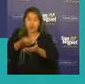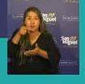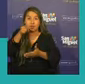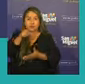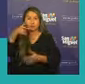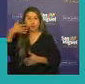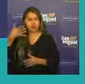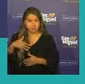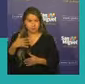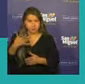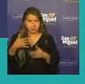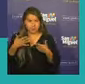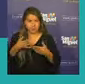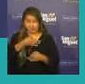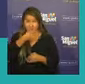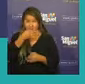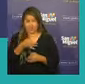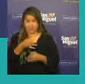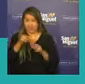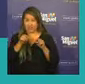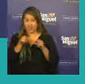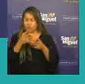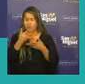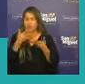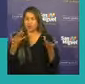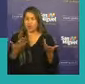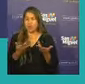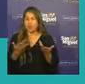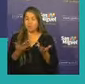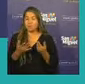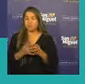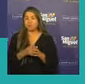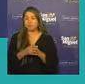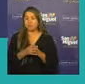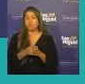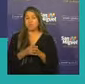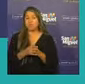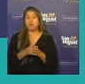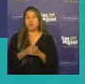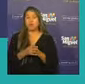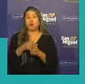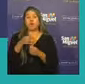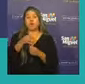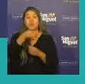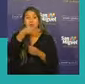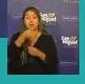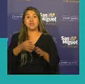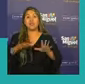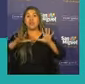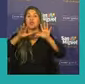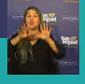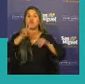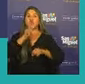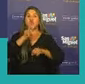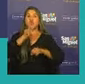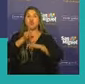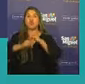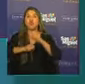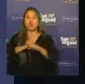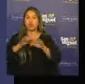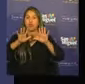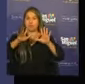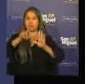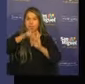importante plantear esto, porque, como lo decía, llevamos 2 años, 10 meses vamos a cumplir de